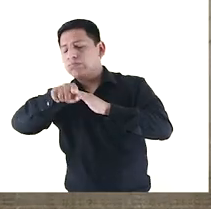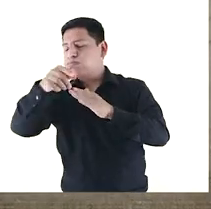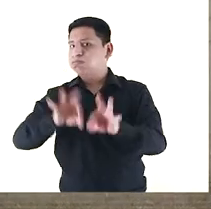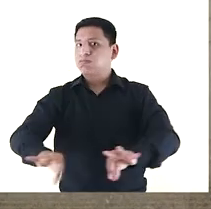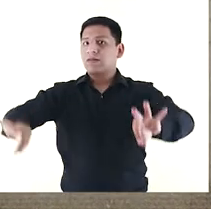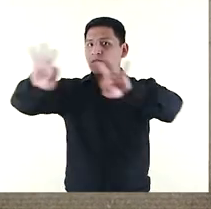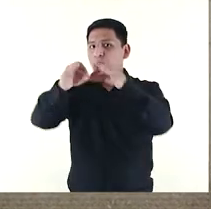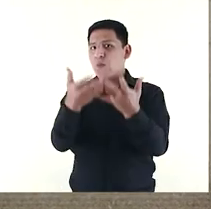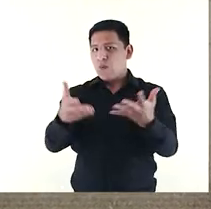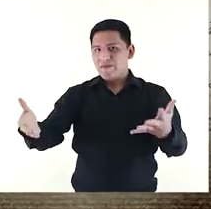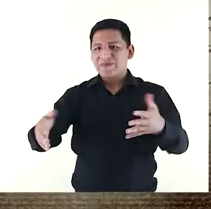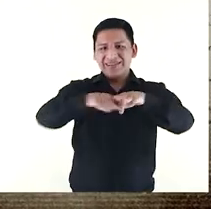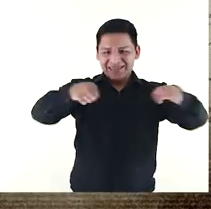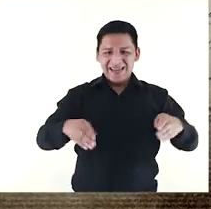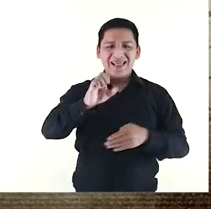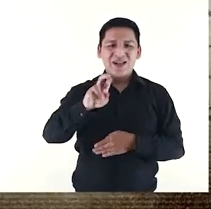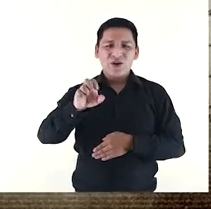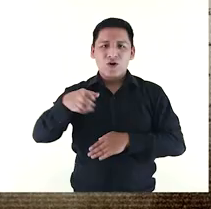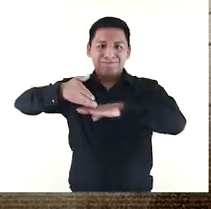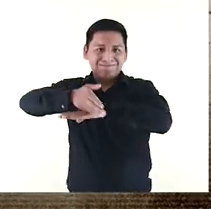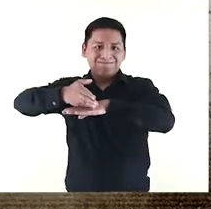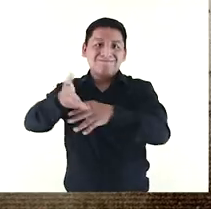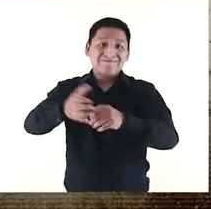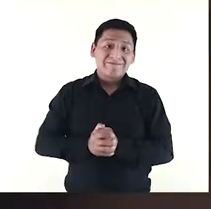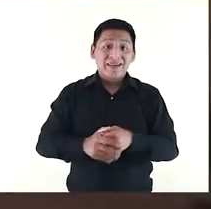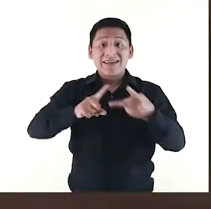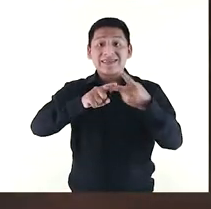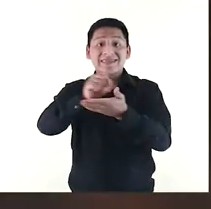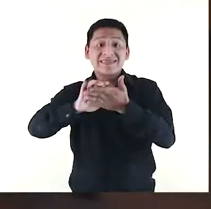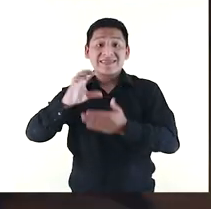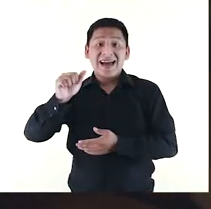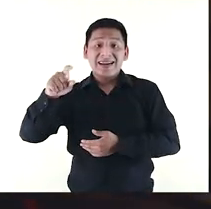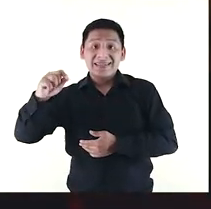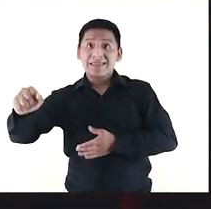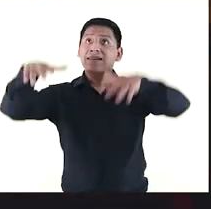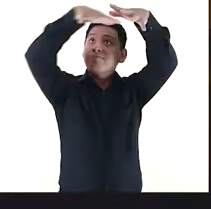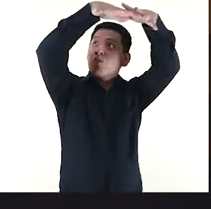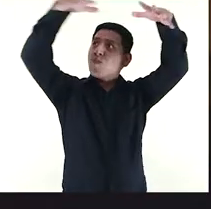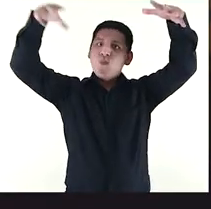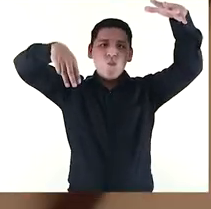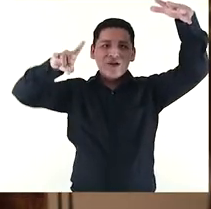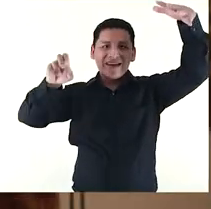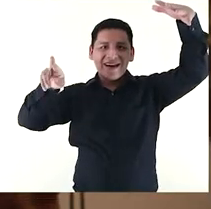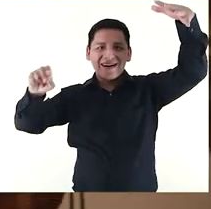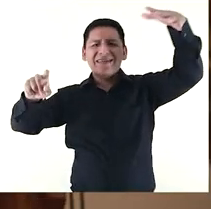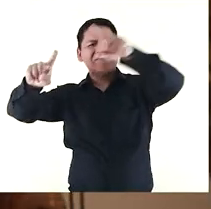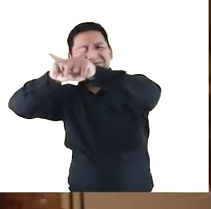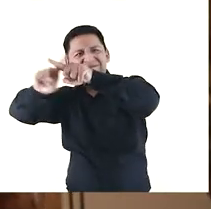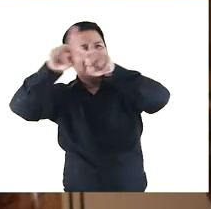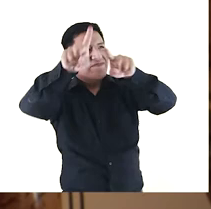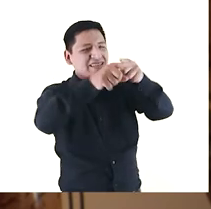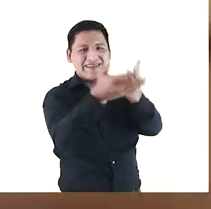algunas joyas importantes, como la sillera del coro de Bello Tallada, su antesacristía con techo mudéjar, entre